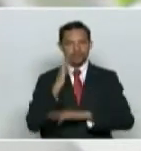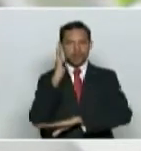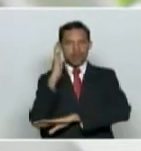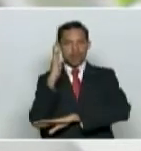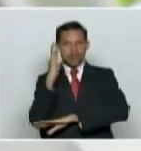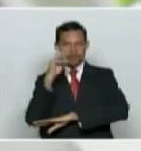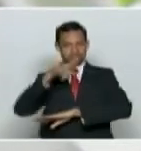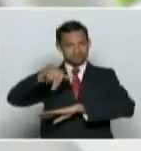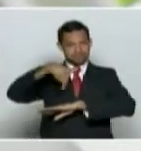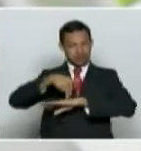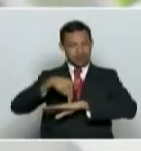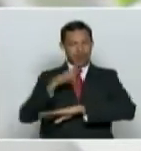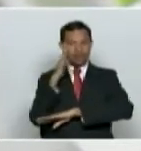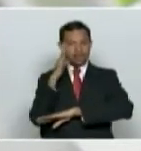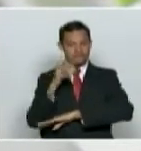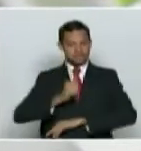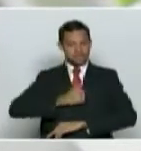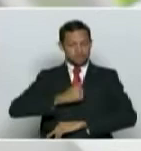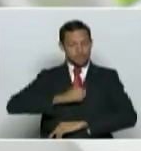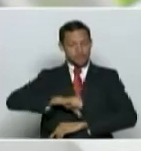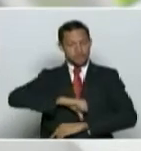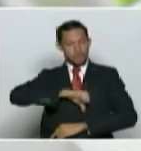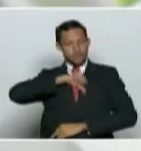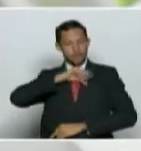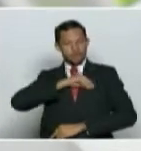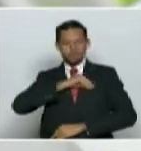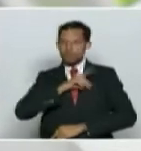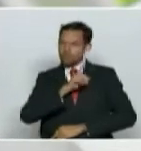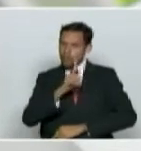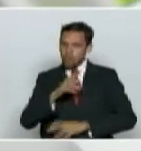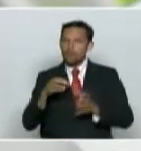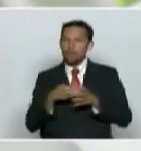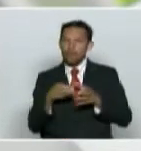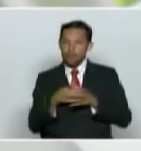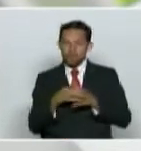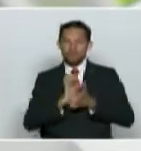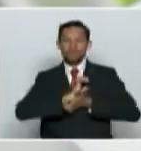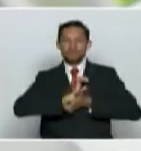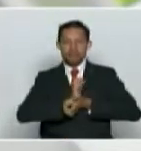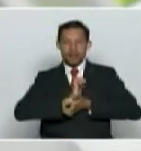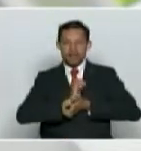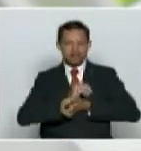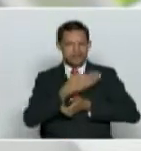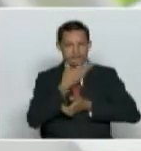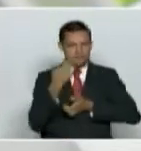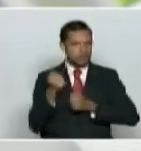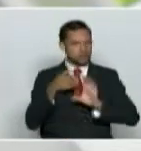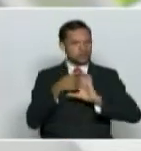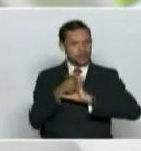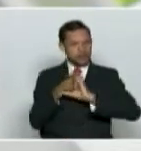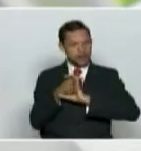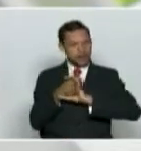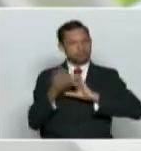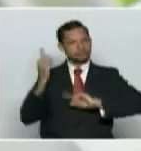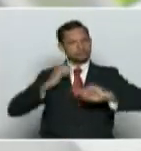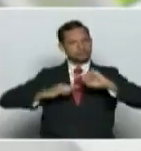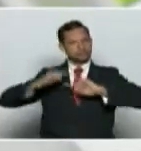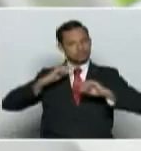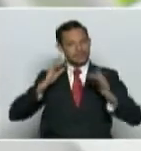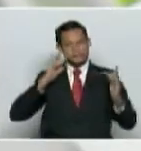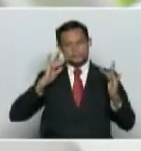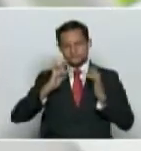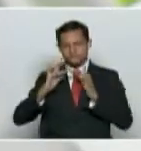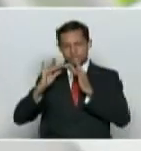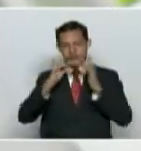premio, que yo no me sentía el mejor gerente, pero que lo que sí estaba seguro es que tenía el mejor canal y ese mejor canal podía reflejar un